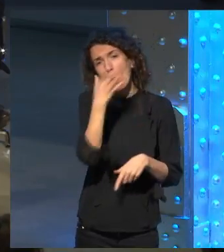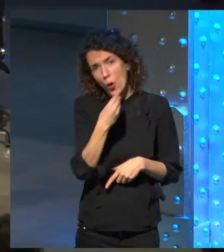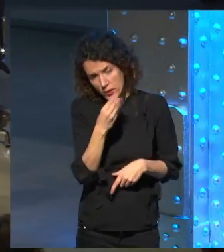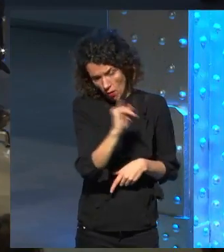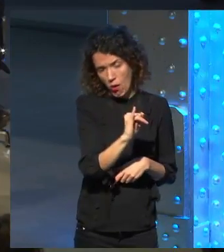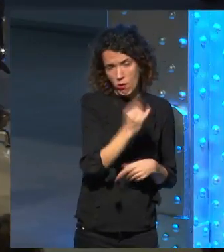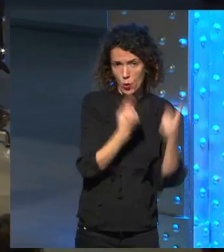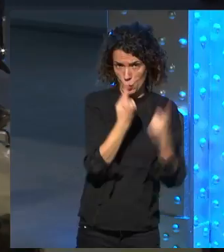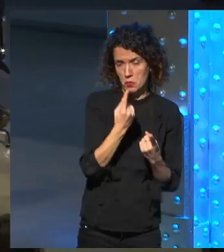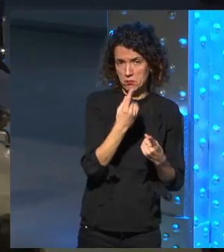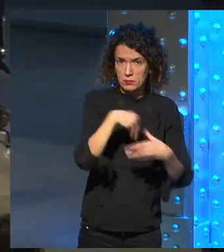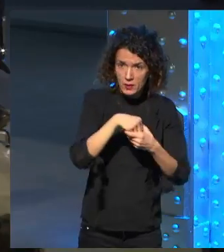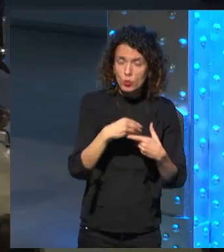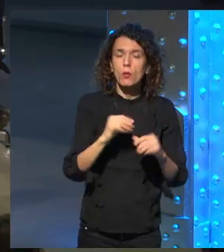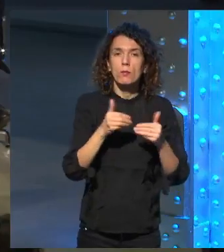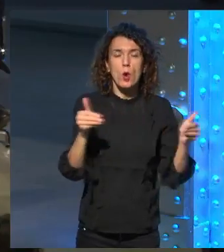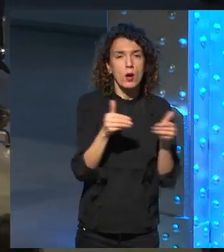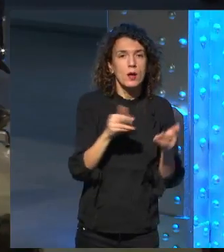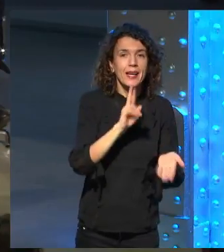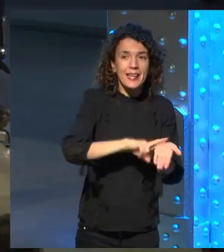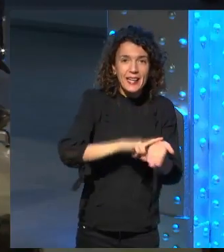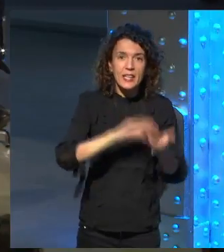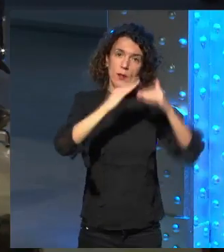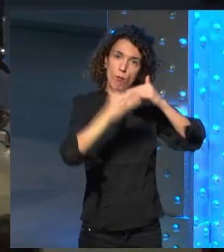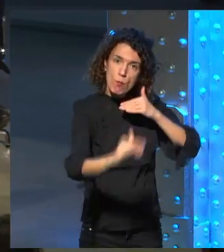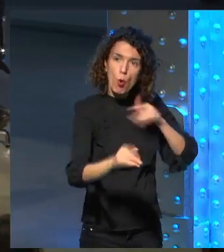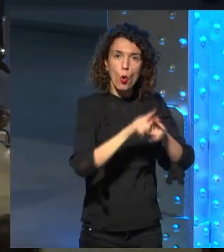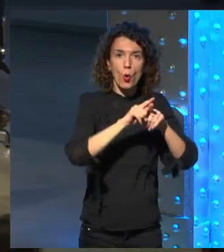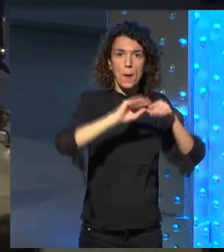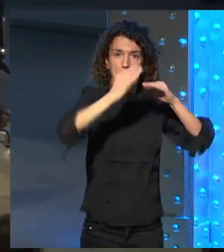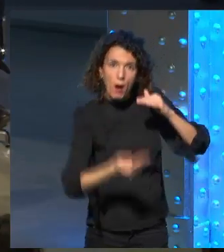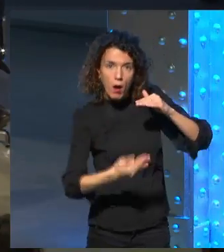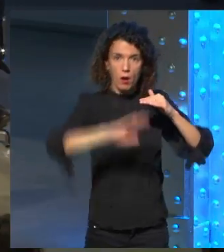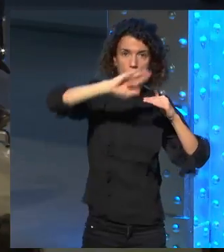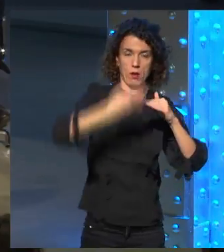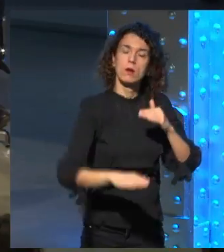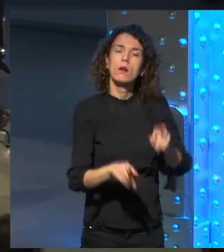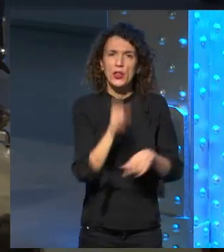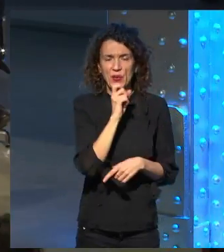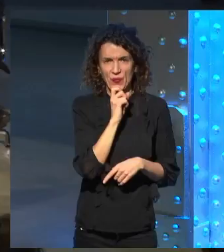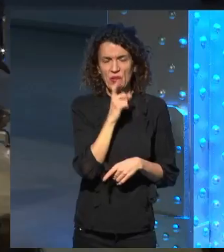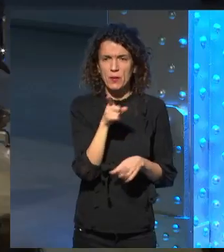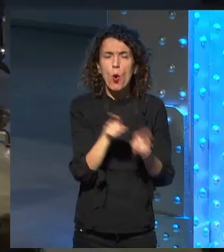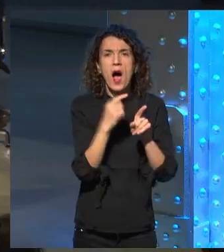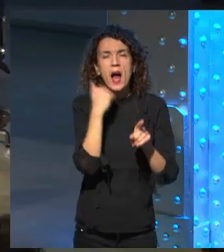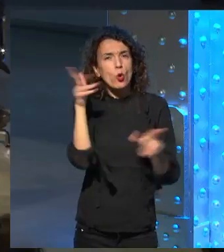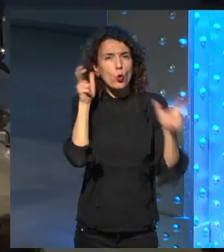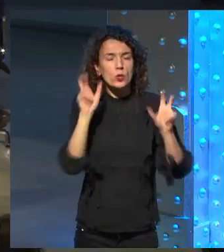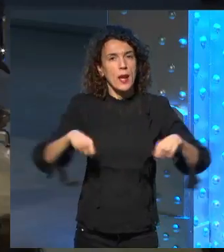encantadores, digamos, porque el principio, este ritmo irregular y bastante complejo, pero que suena como